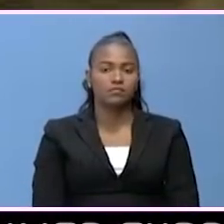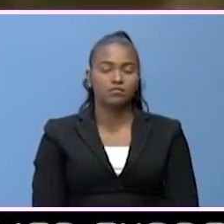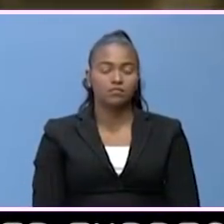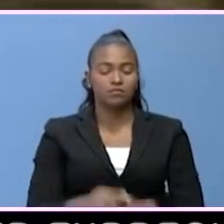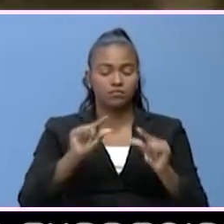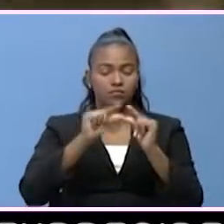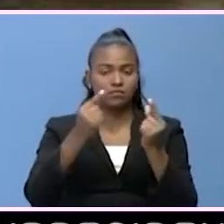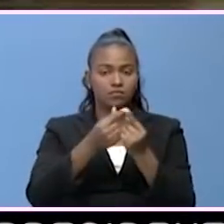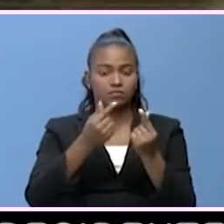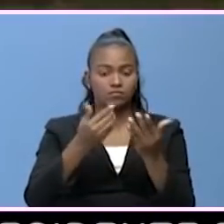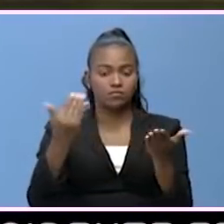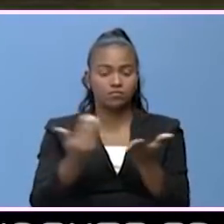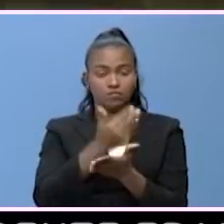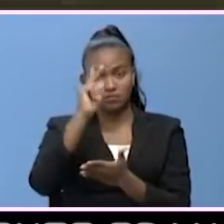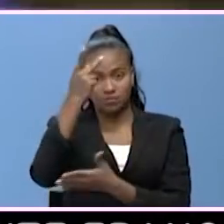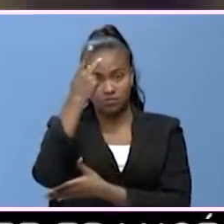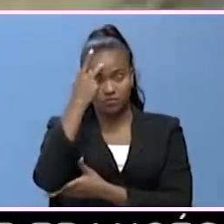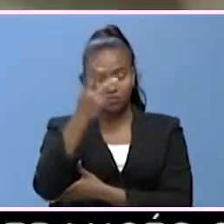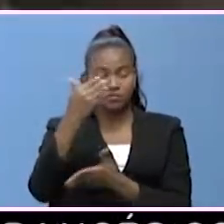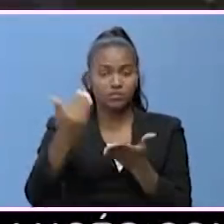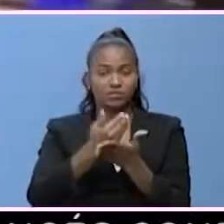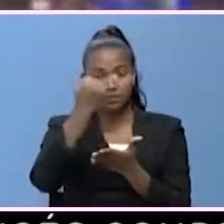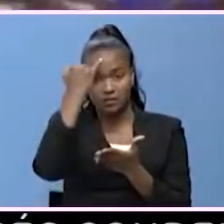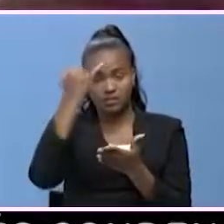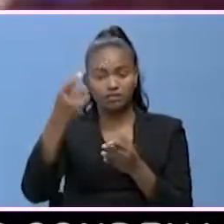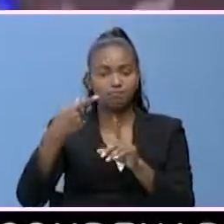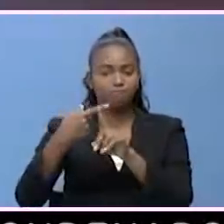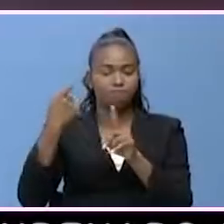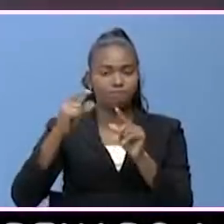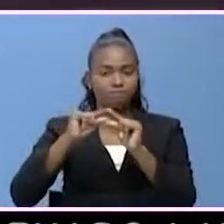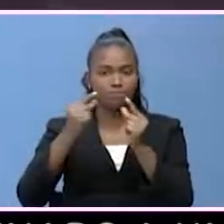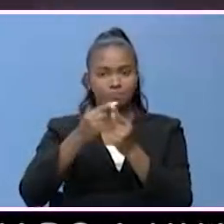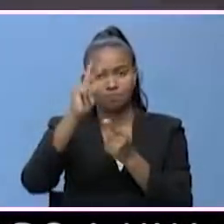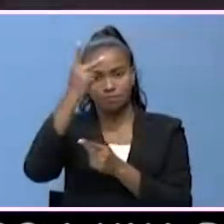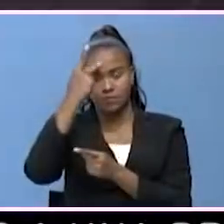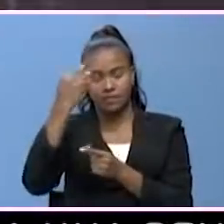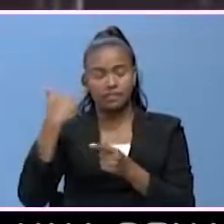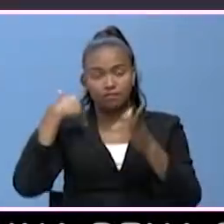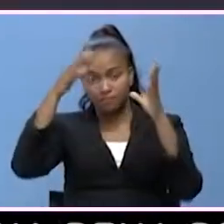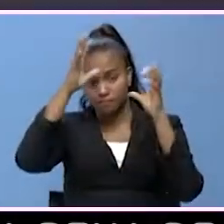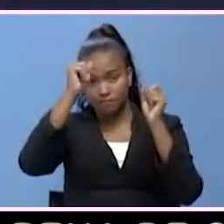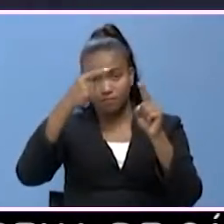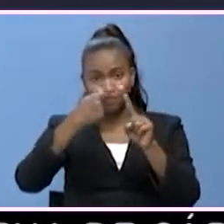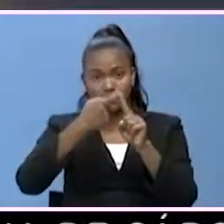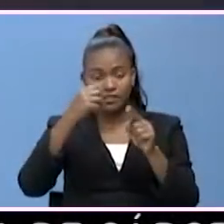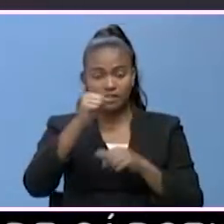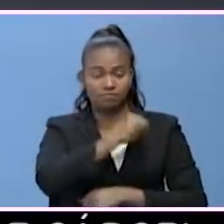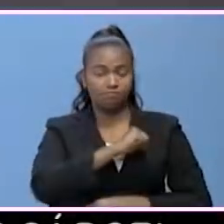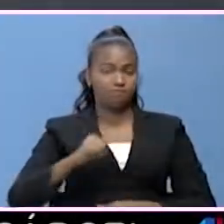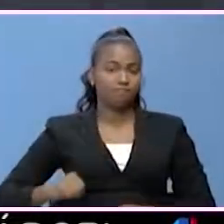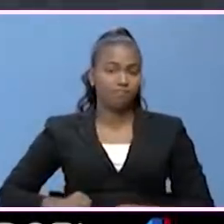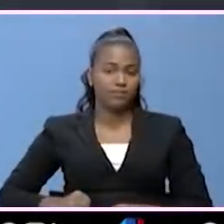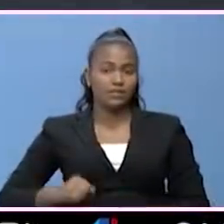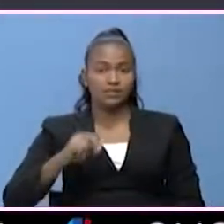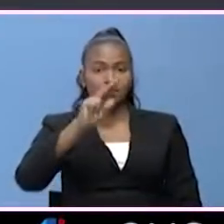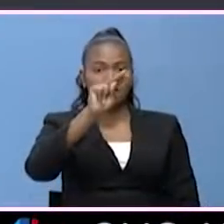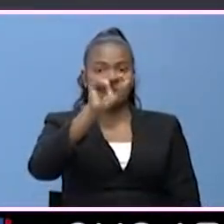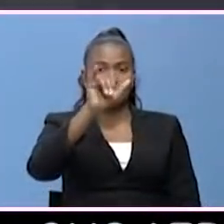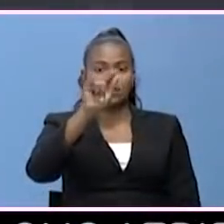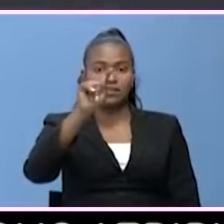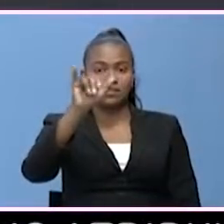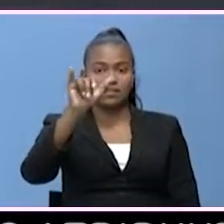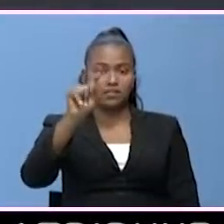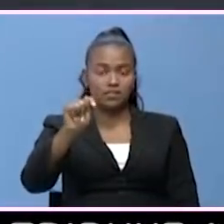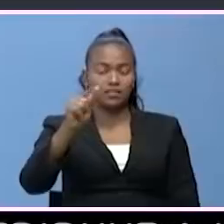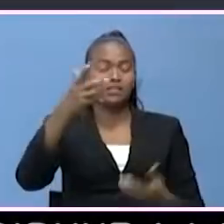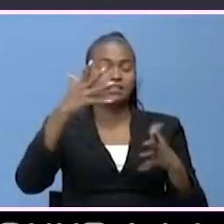partido Nuevas Ideas, fundado por un movimiento político que impulsa el presidente de El Salvador, Nayib Bukele,